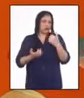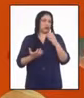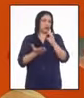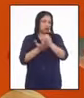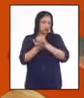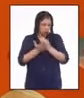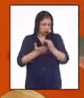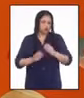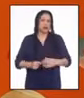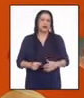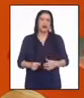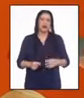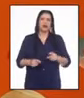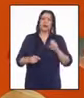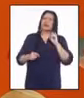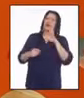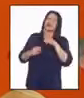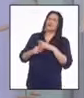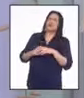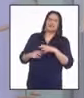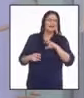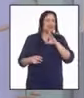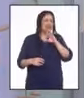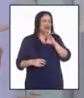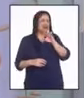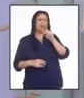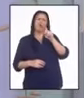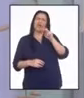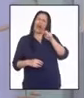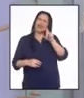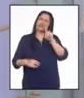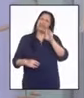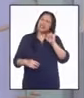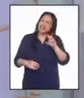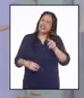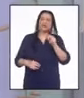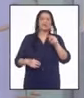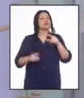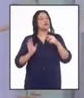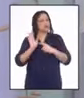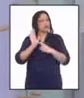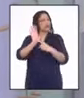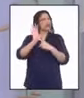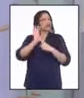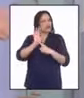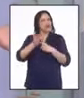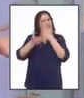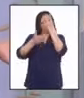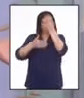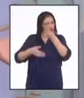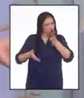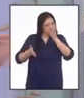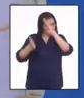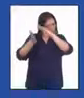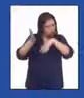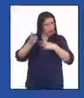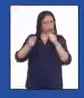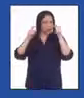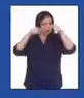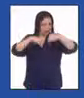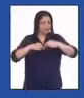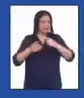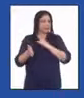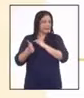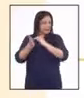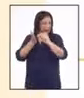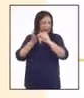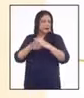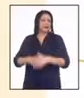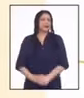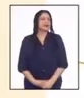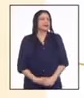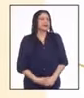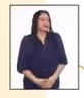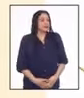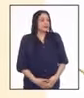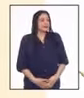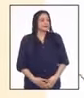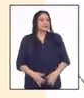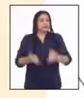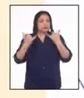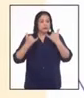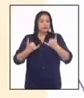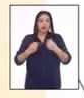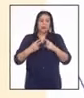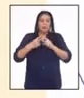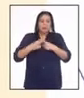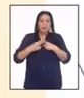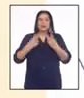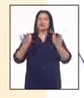Steph, ¿dijiste fanzine? Sí. Déjenme mostrarles el cronograma de actividades de esta semana. Hoy hemos comenzado